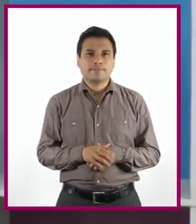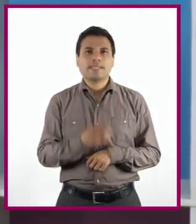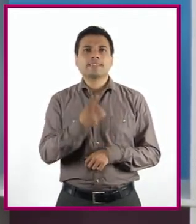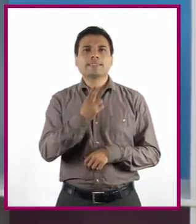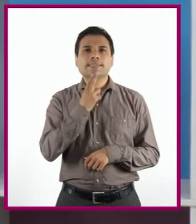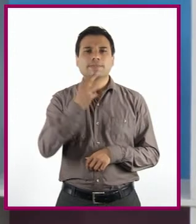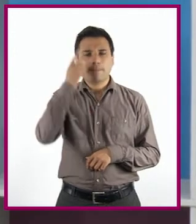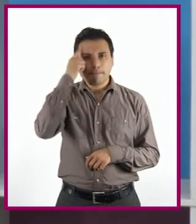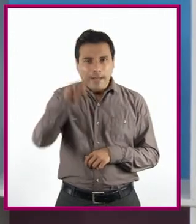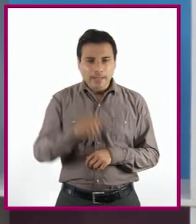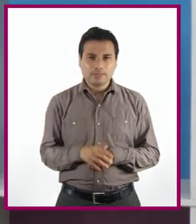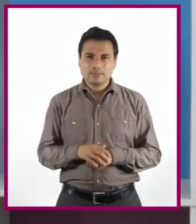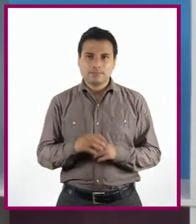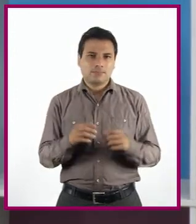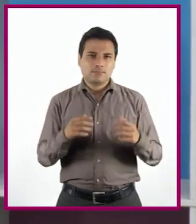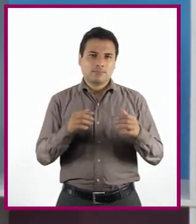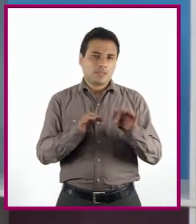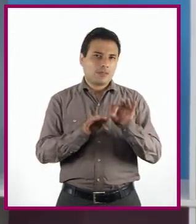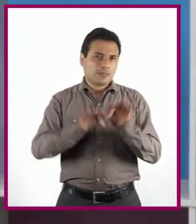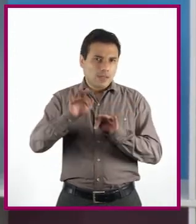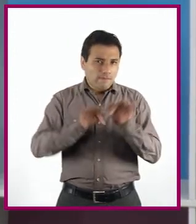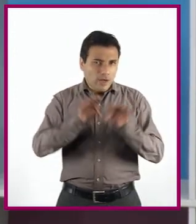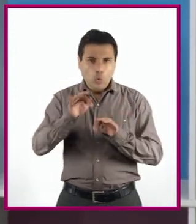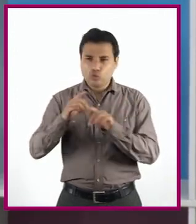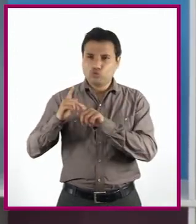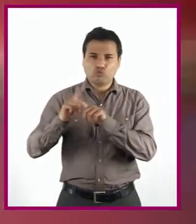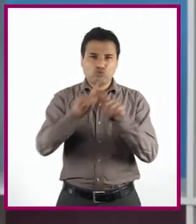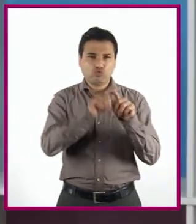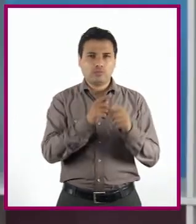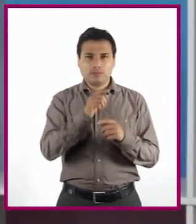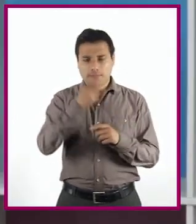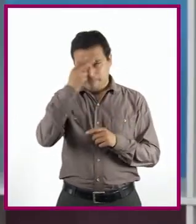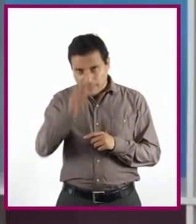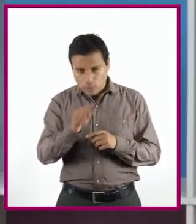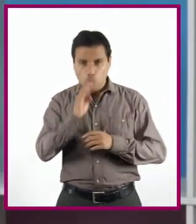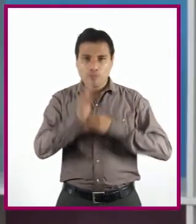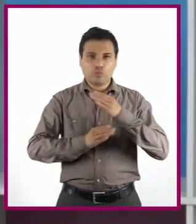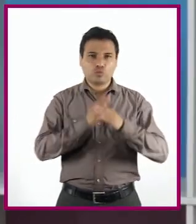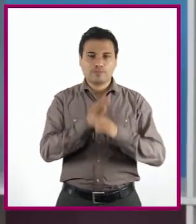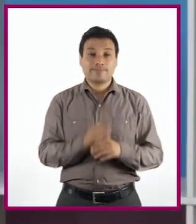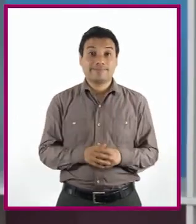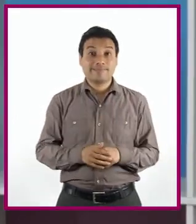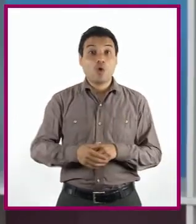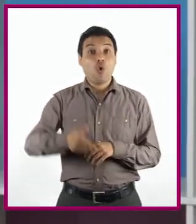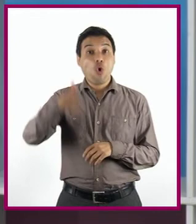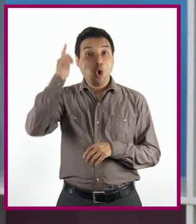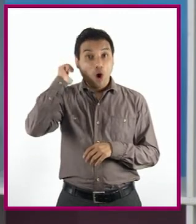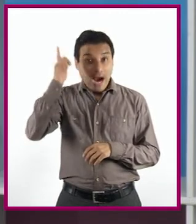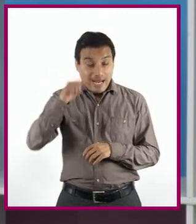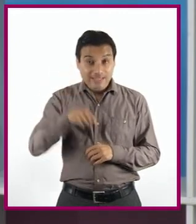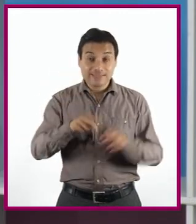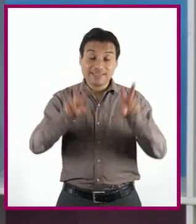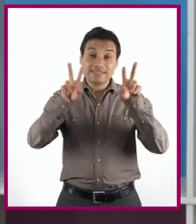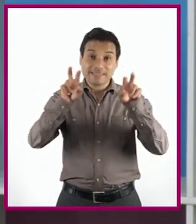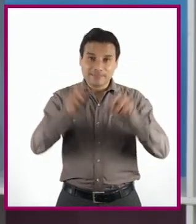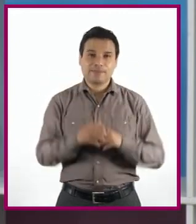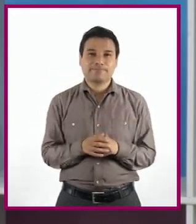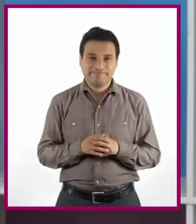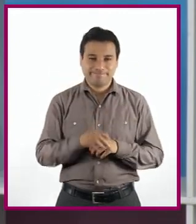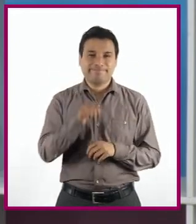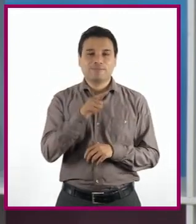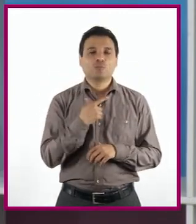las actividades económicas de nuestro país y del mundo. Esperamos que el contenido haya sido